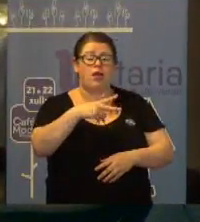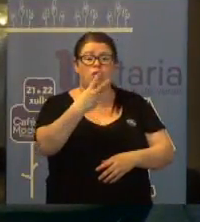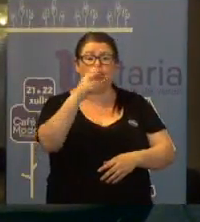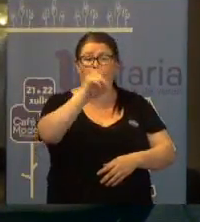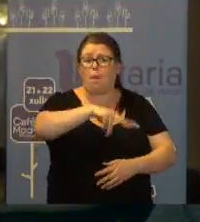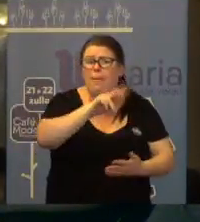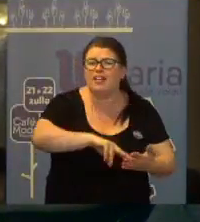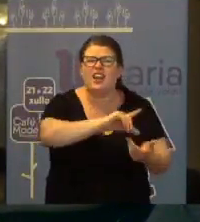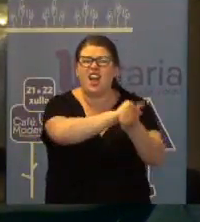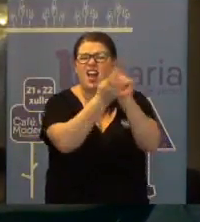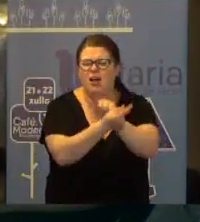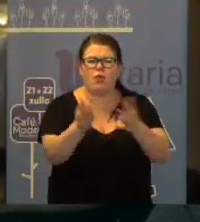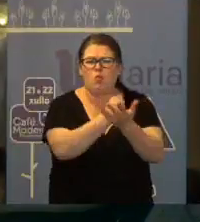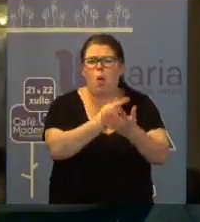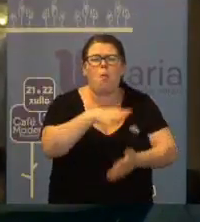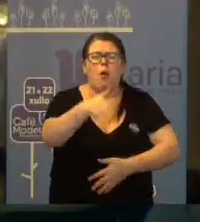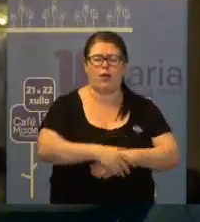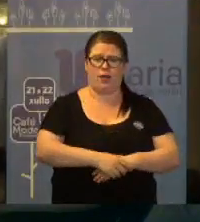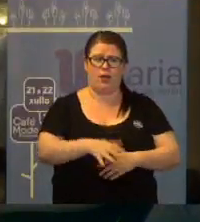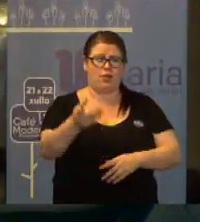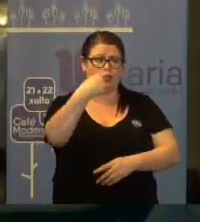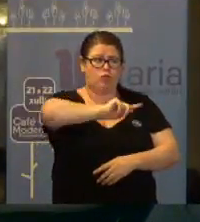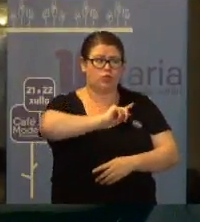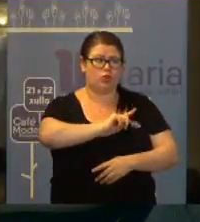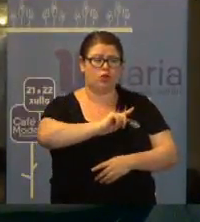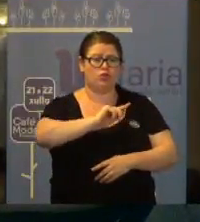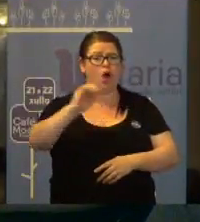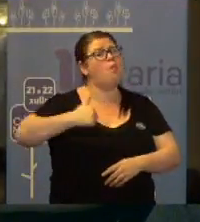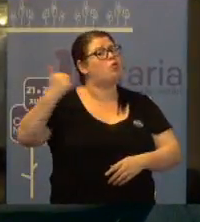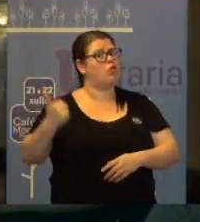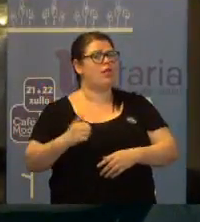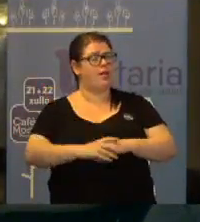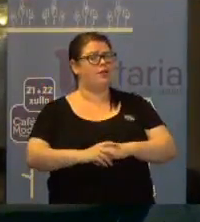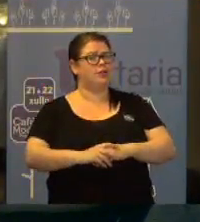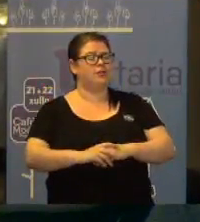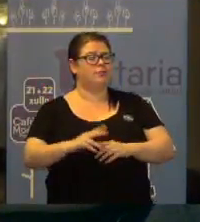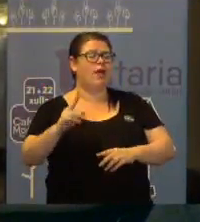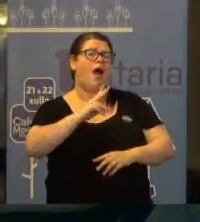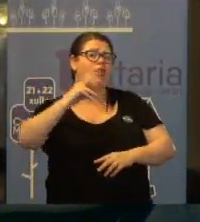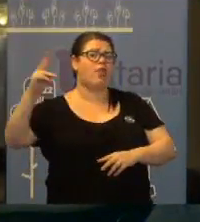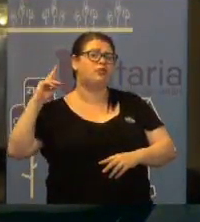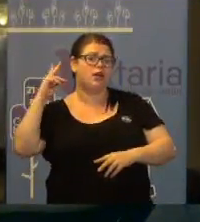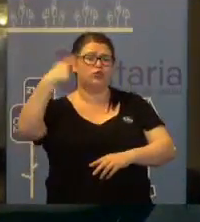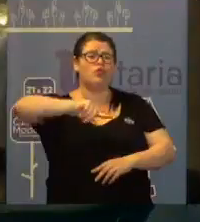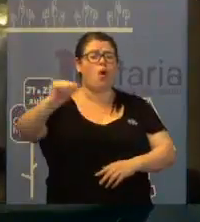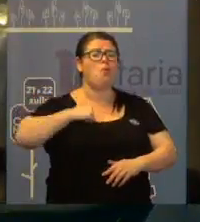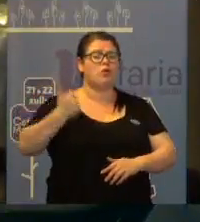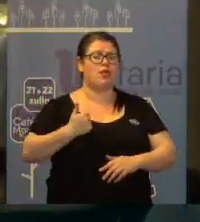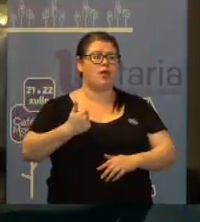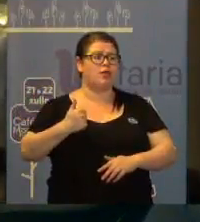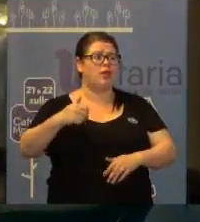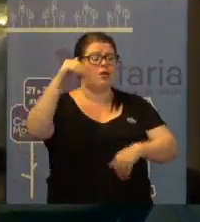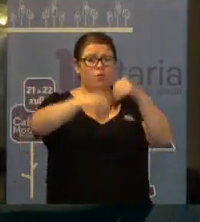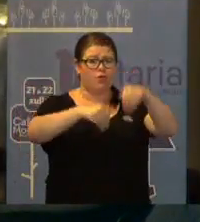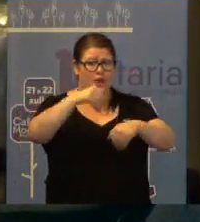meses? Cambiou todo nestes 2 meses porque nós perdimos unha oportunidade de 2 anos. Hai 2 anos nós tiñamos a oportunidade de ser os que